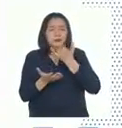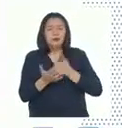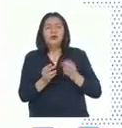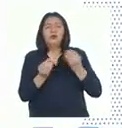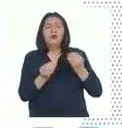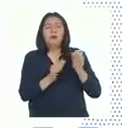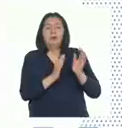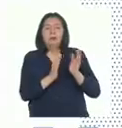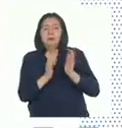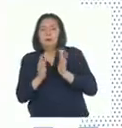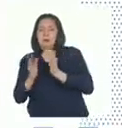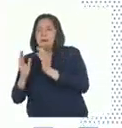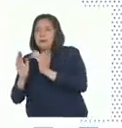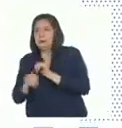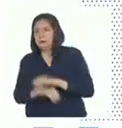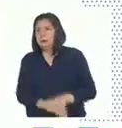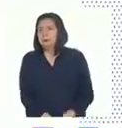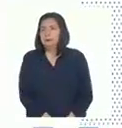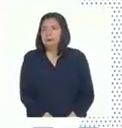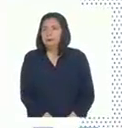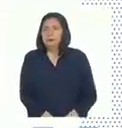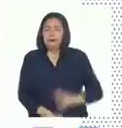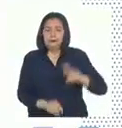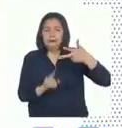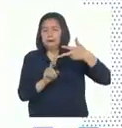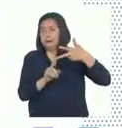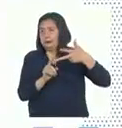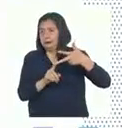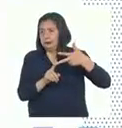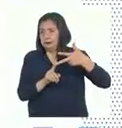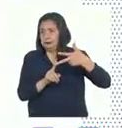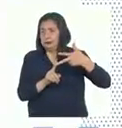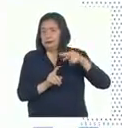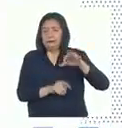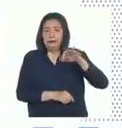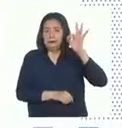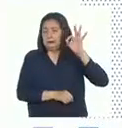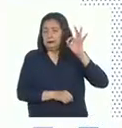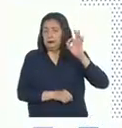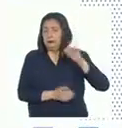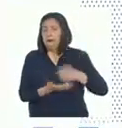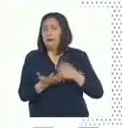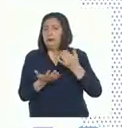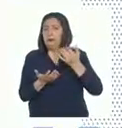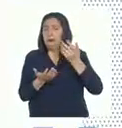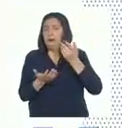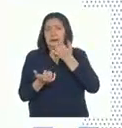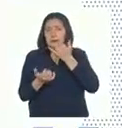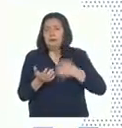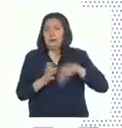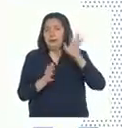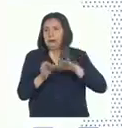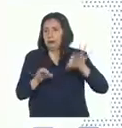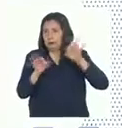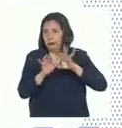la secuencia en que ocurrieron. Número 3. Seleccionar los hechos más